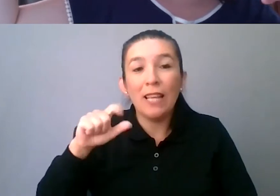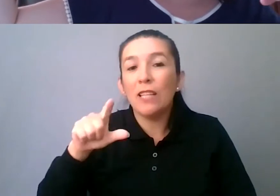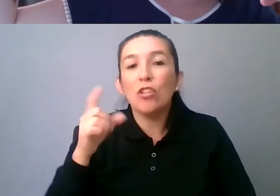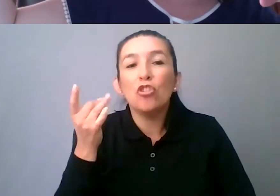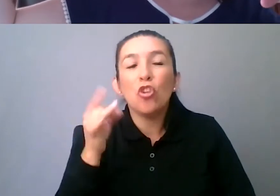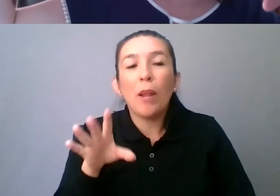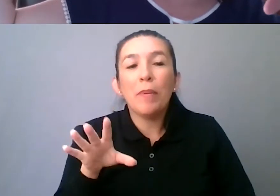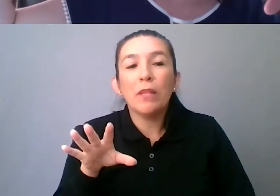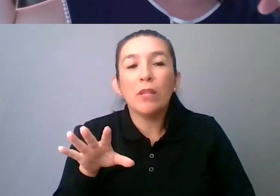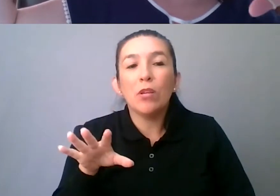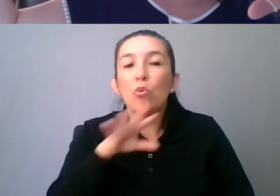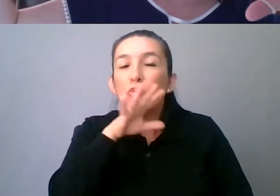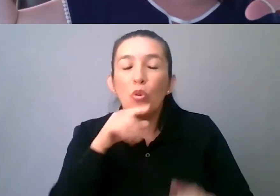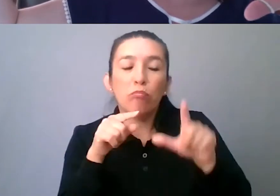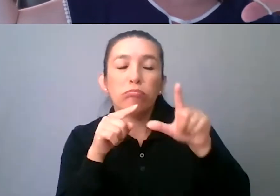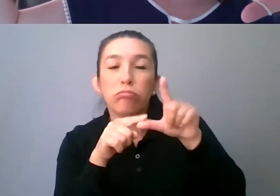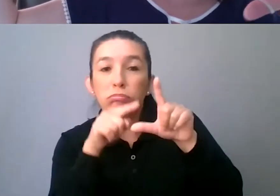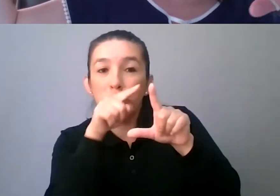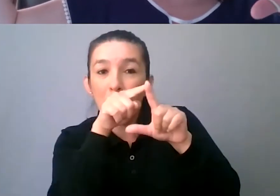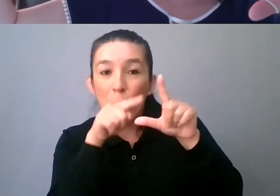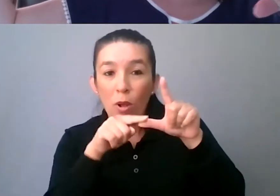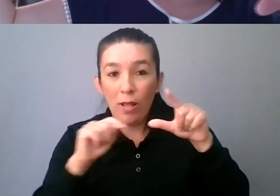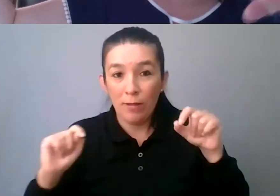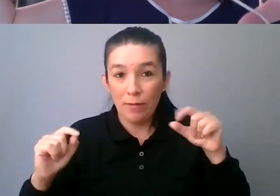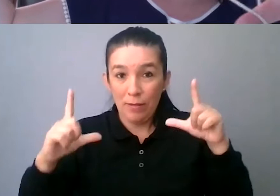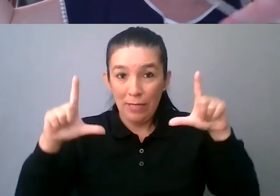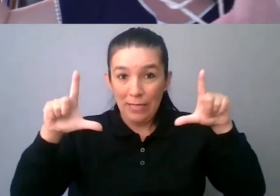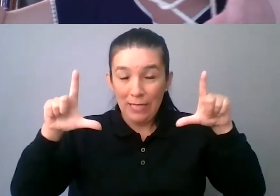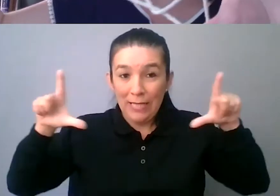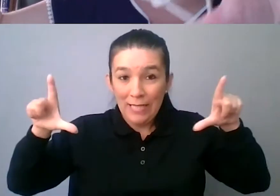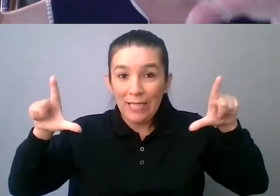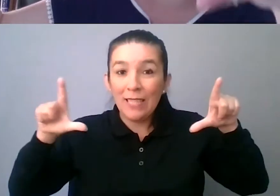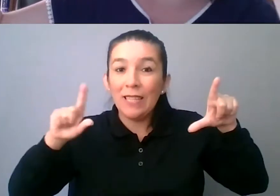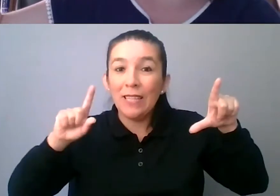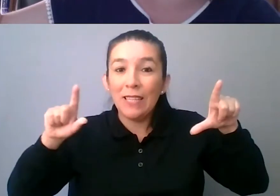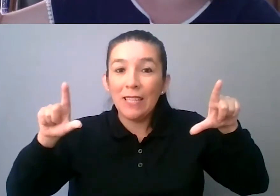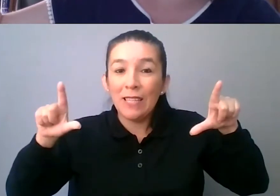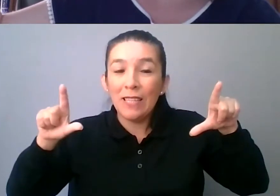en índices y pulgares y tiene una trenza